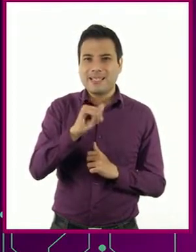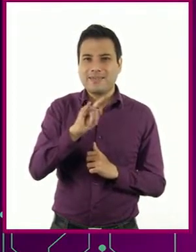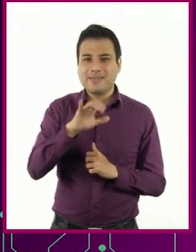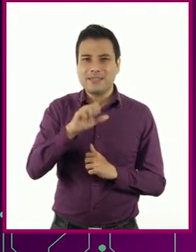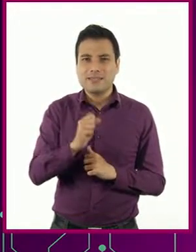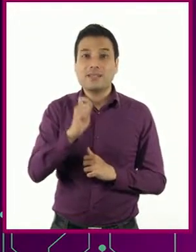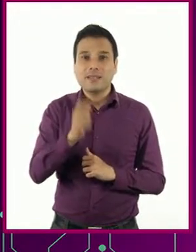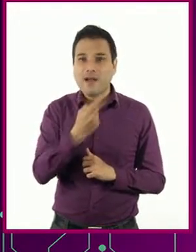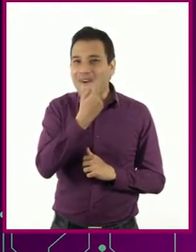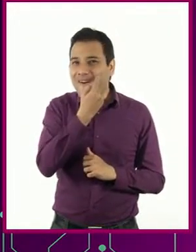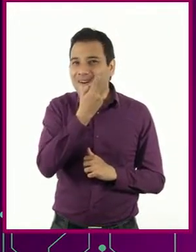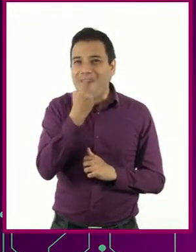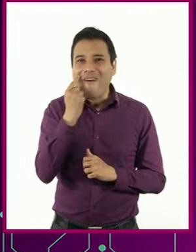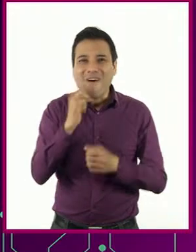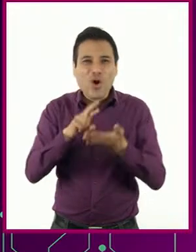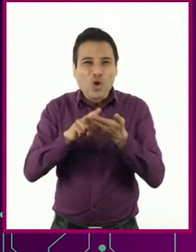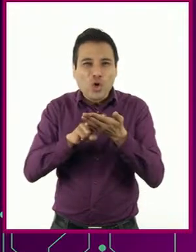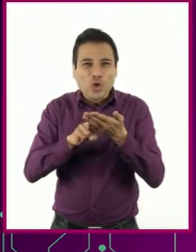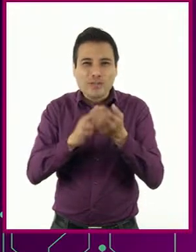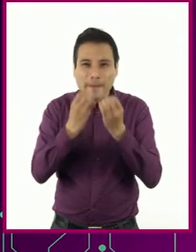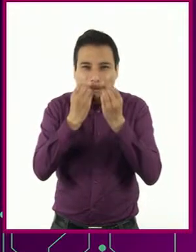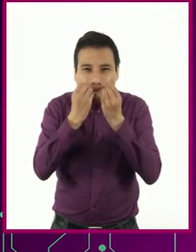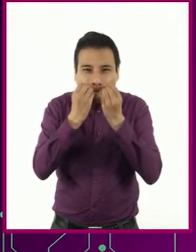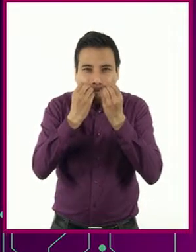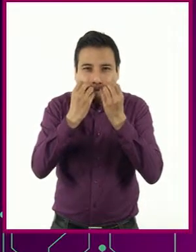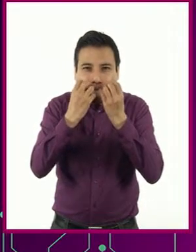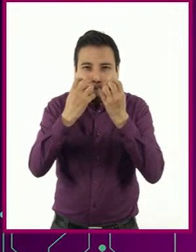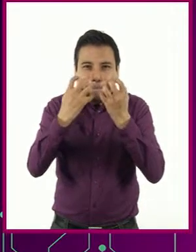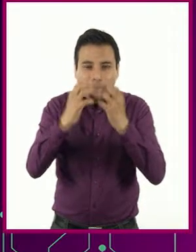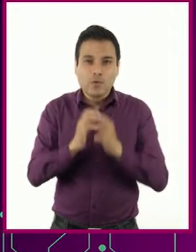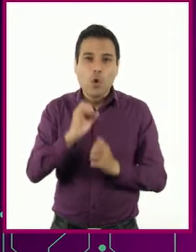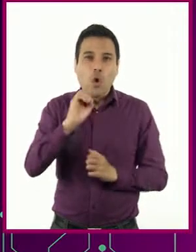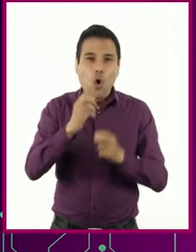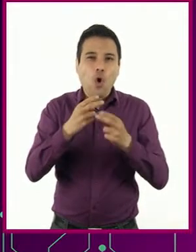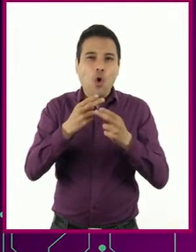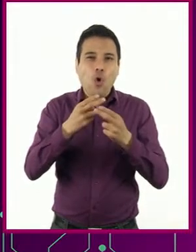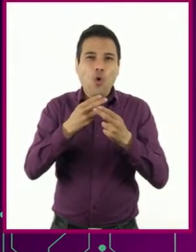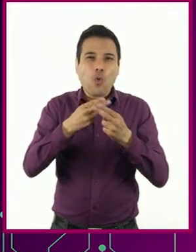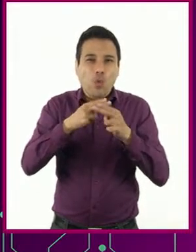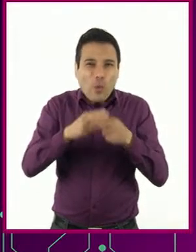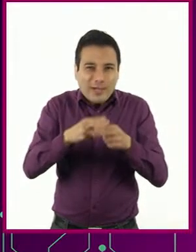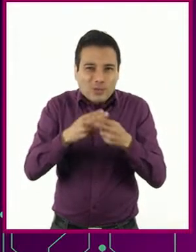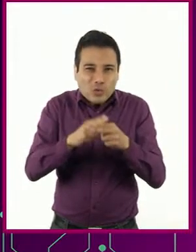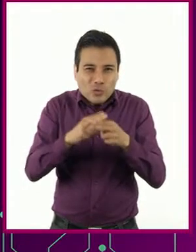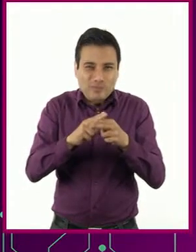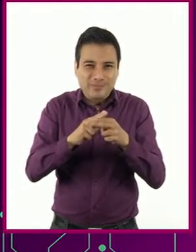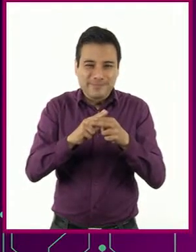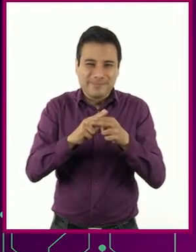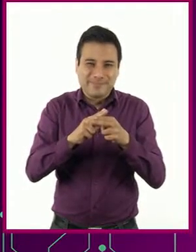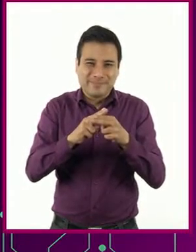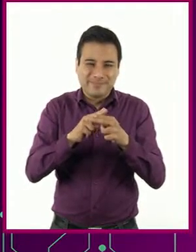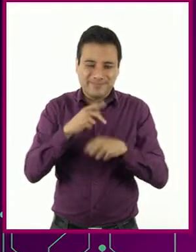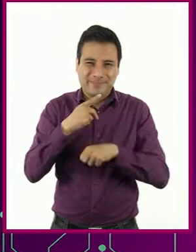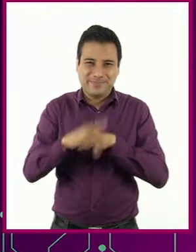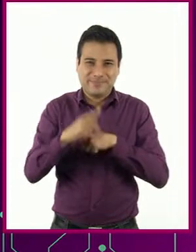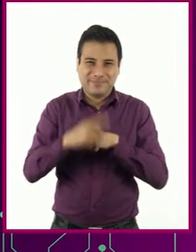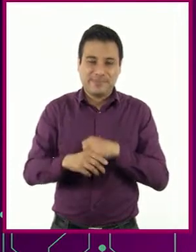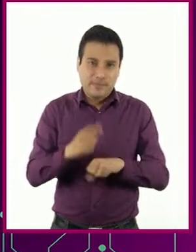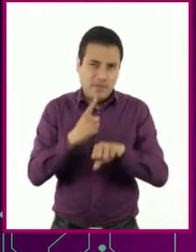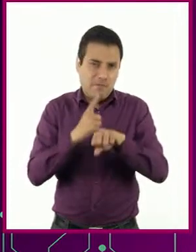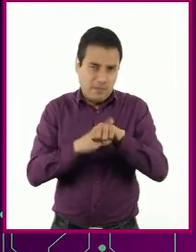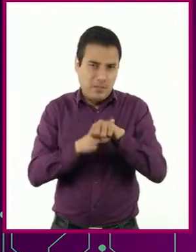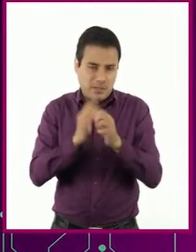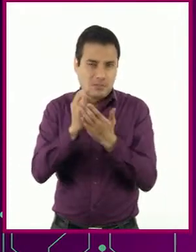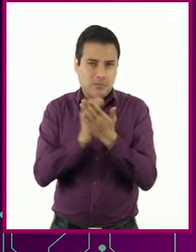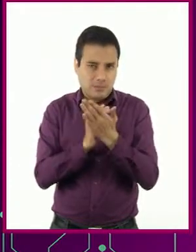las encías, periodontitis, que ya es cuando se ve afectado su hueso. Entonces, se pueden evitar muchas estas enfermedades como